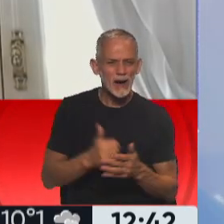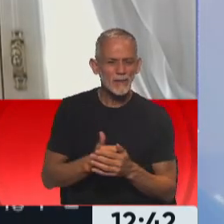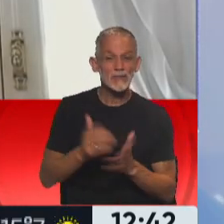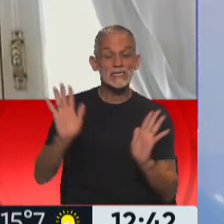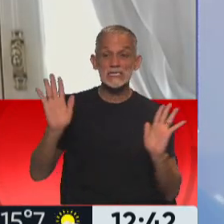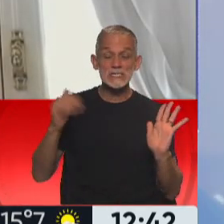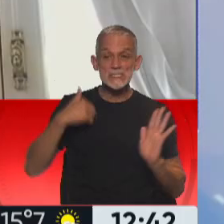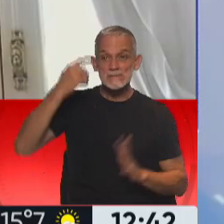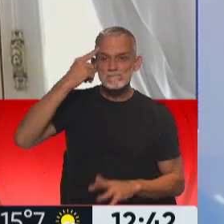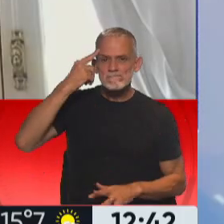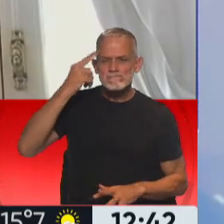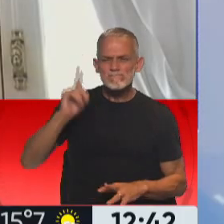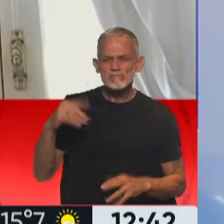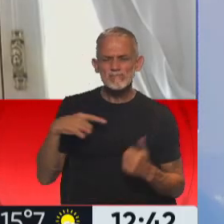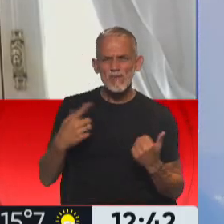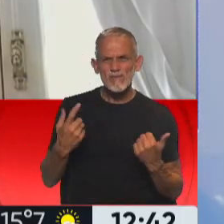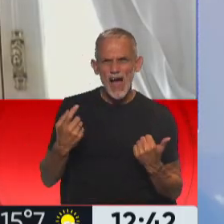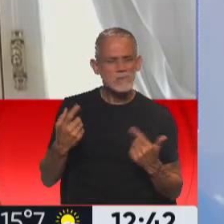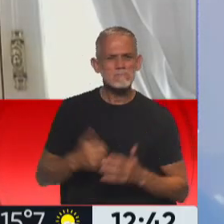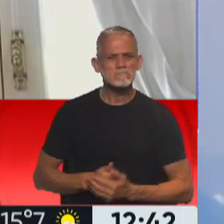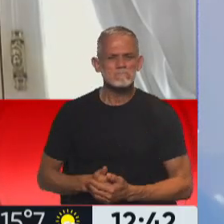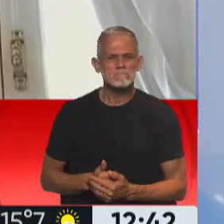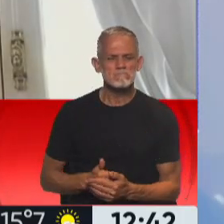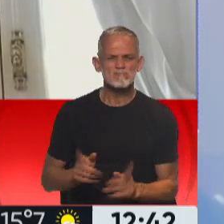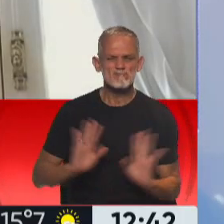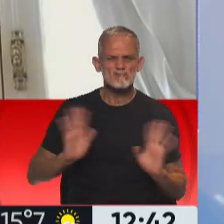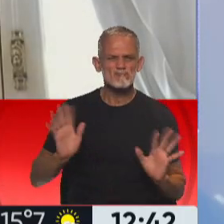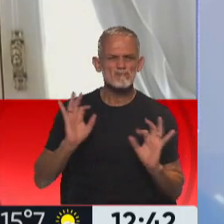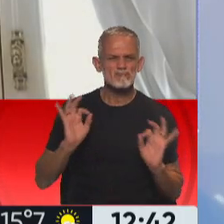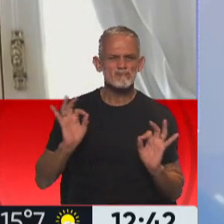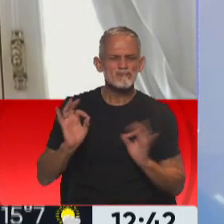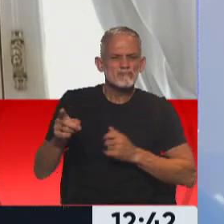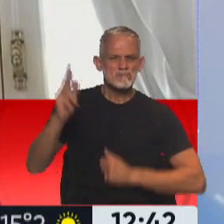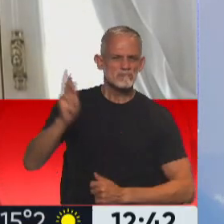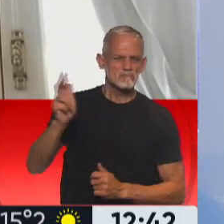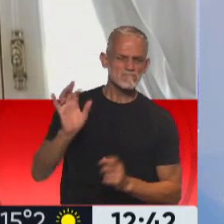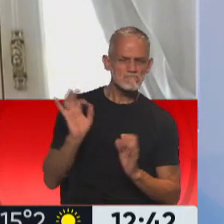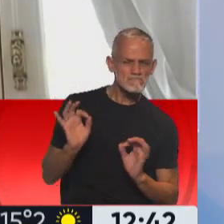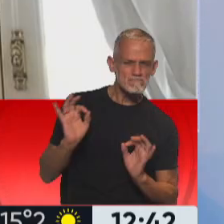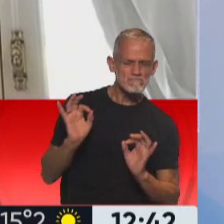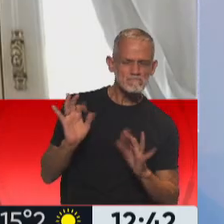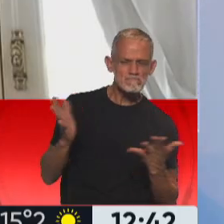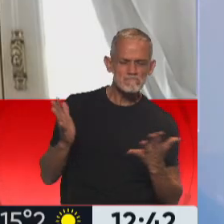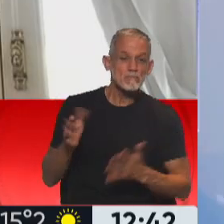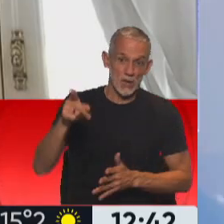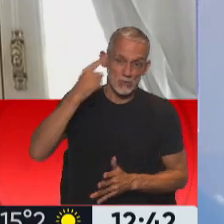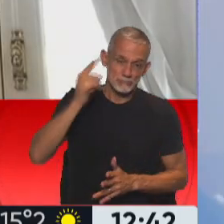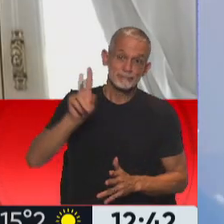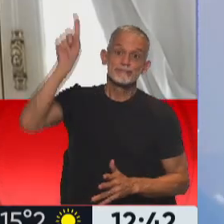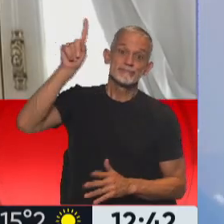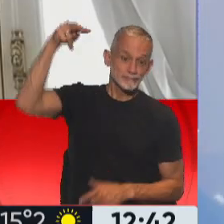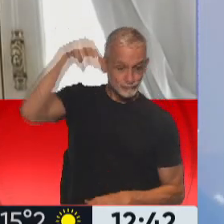Yo sé que no creo que le haya quedado nada pendiente. O sea, me parece que, sí, ahora verá desde el cielo a